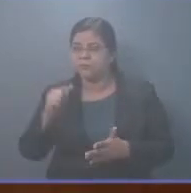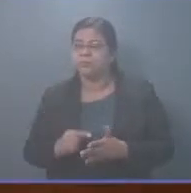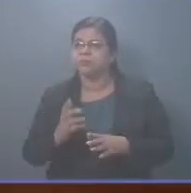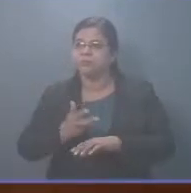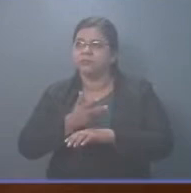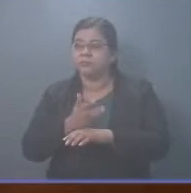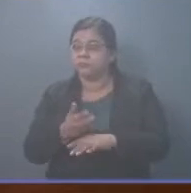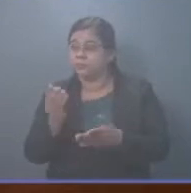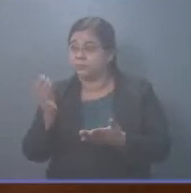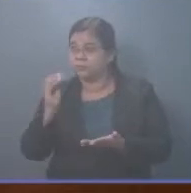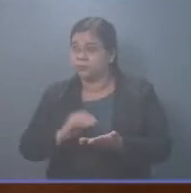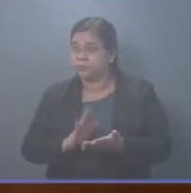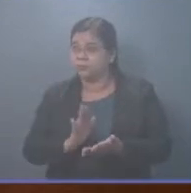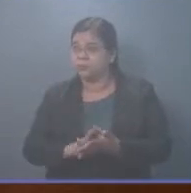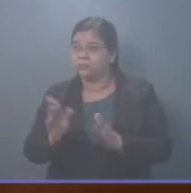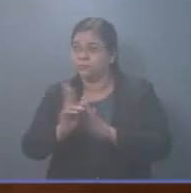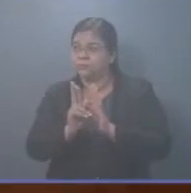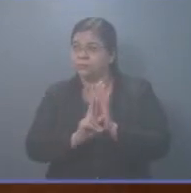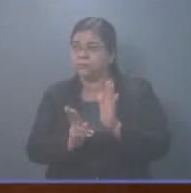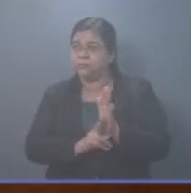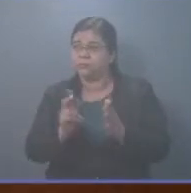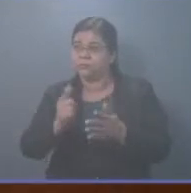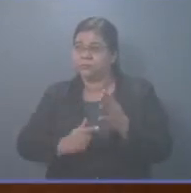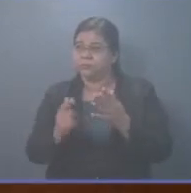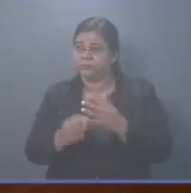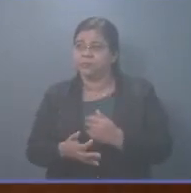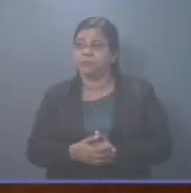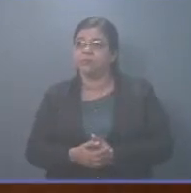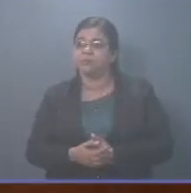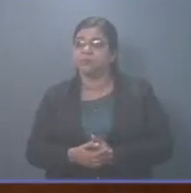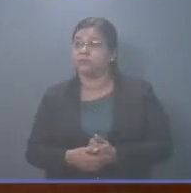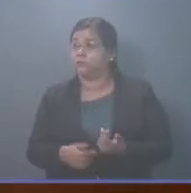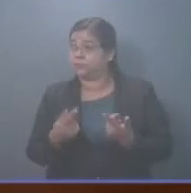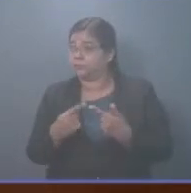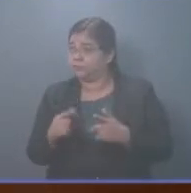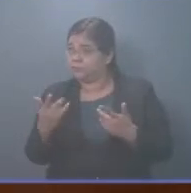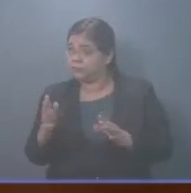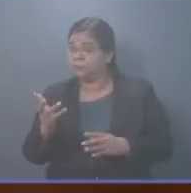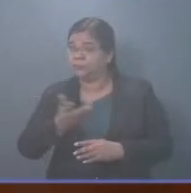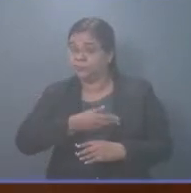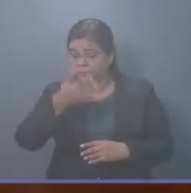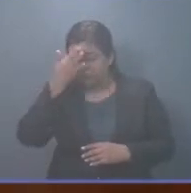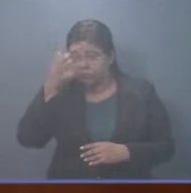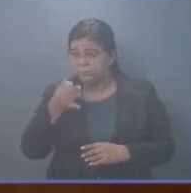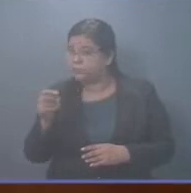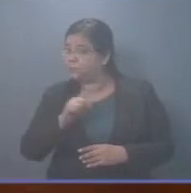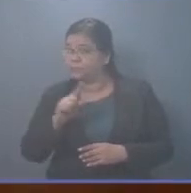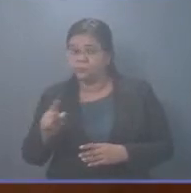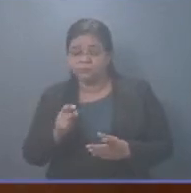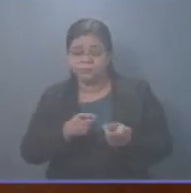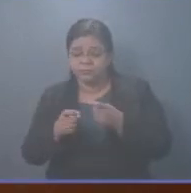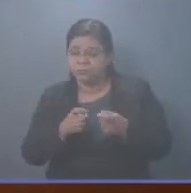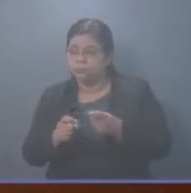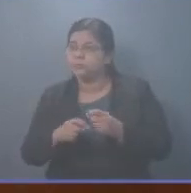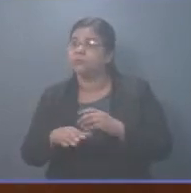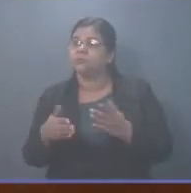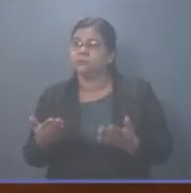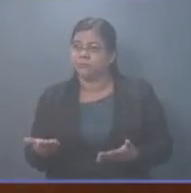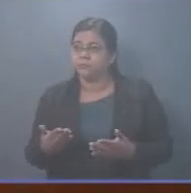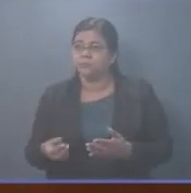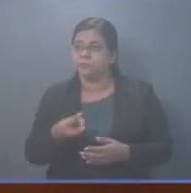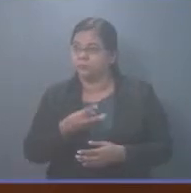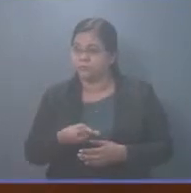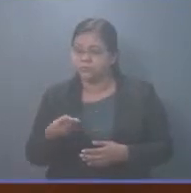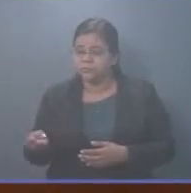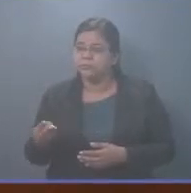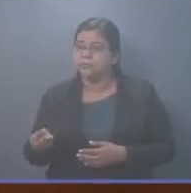lo cual será establecido en el reglamento de la presente ley. Se considera que no debería ser regulado en ese cuerpo legal por ser materia propia